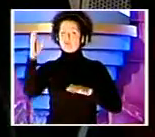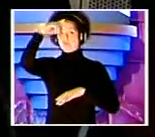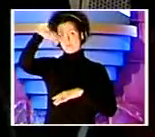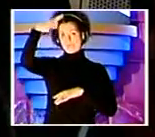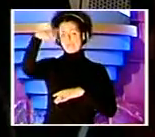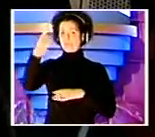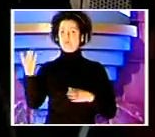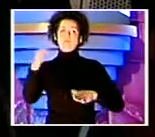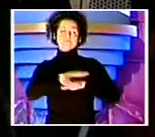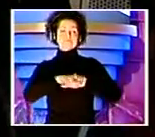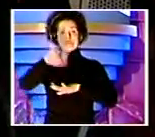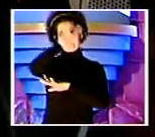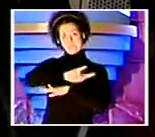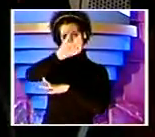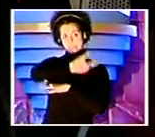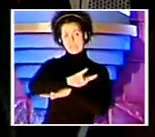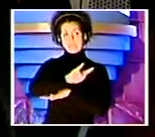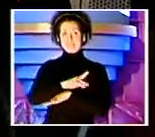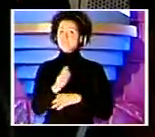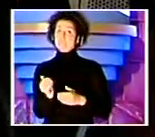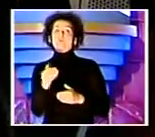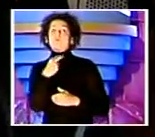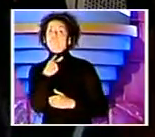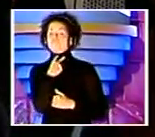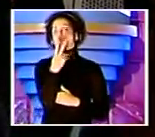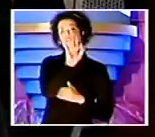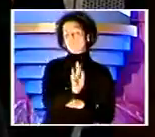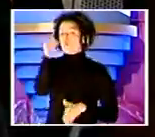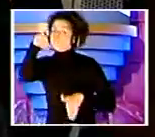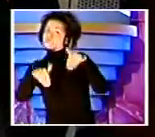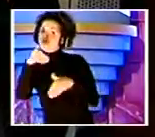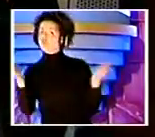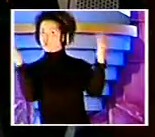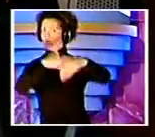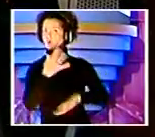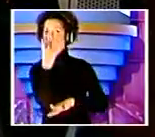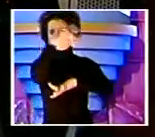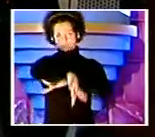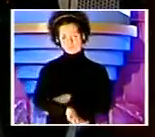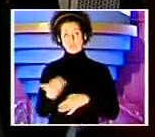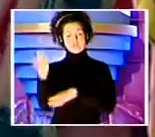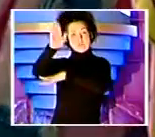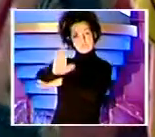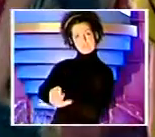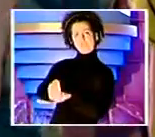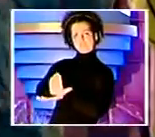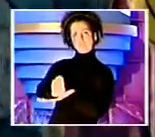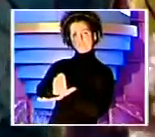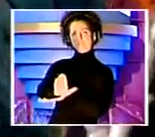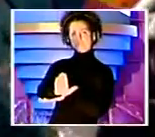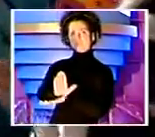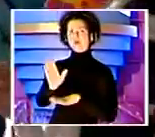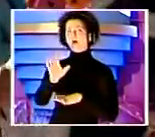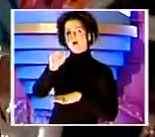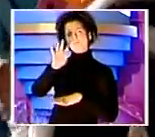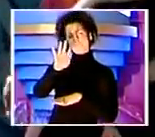noches. Sin voz y sin voto, perdón, con voz y sin voto, se encuentra con nosotros en representación de la FIGROUP, Miguel